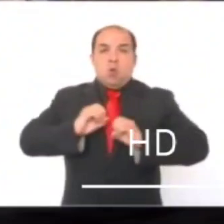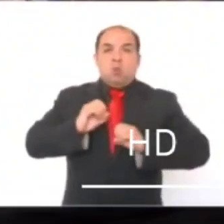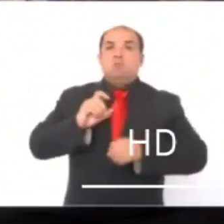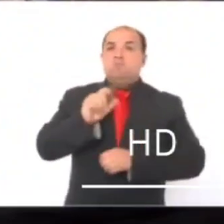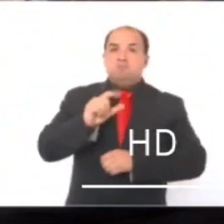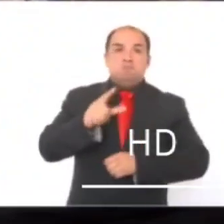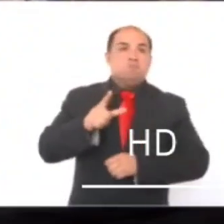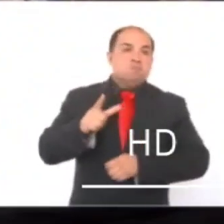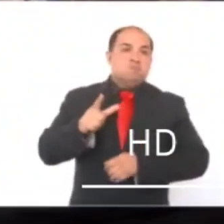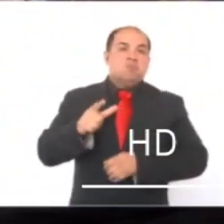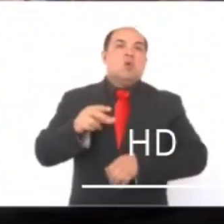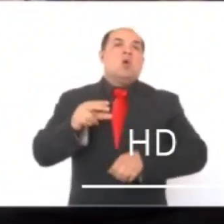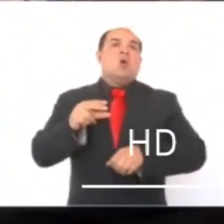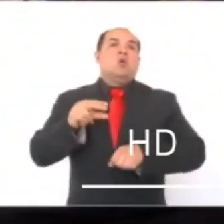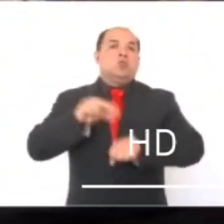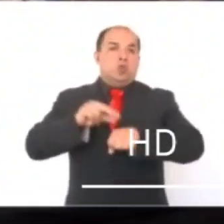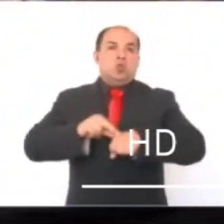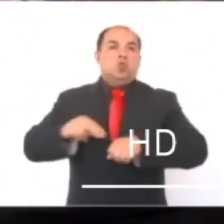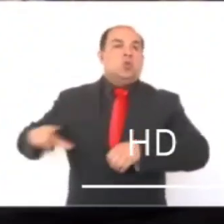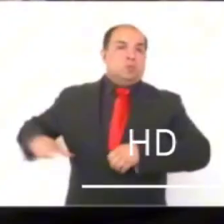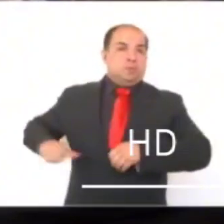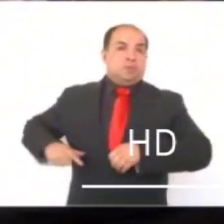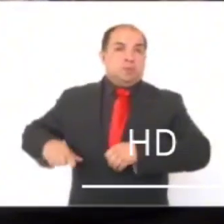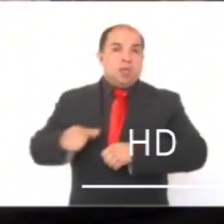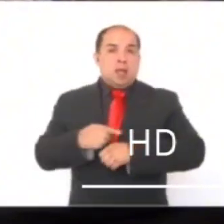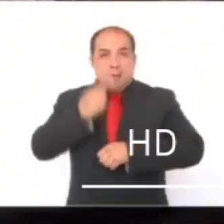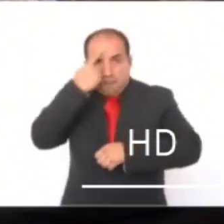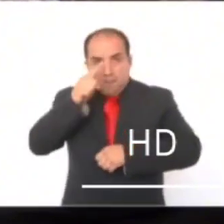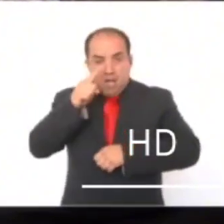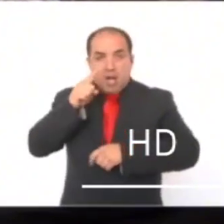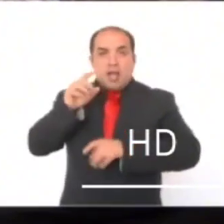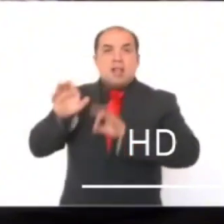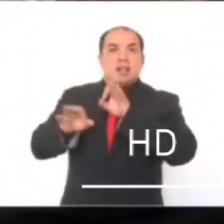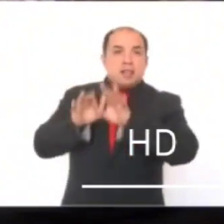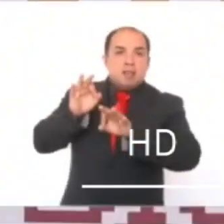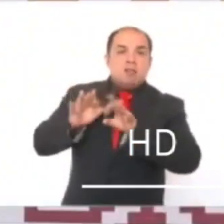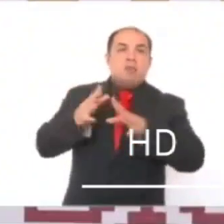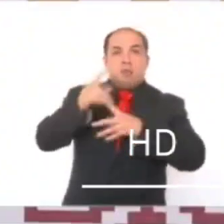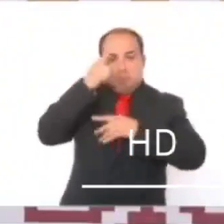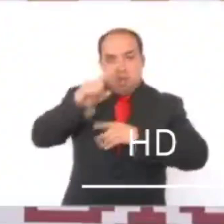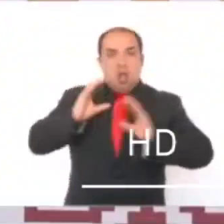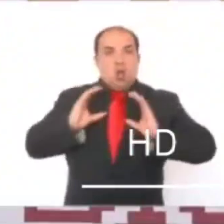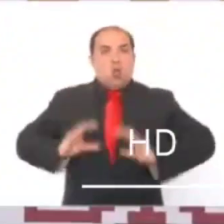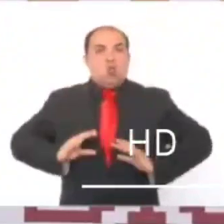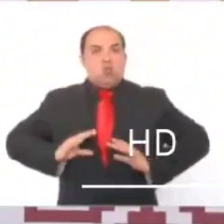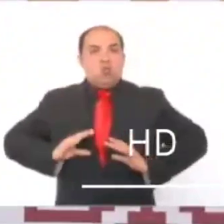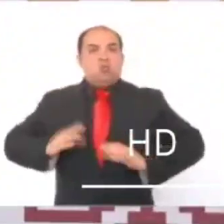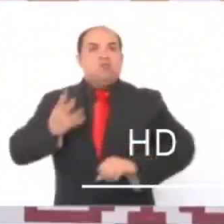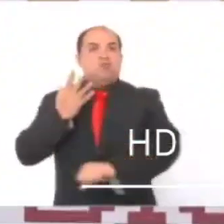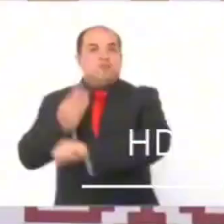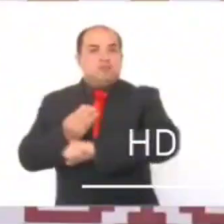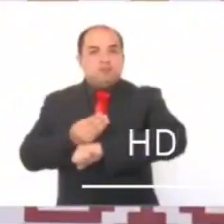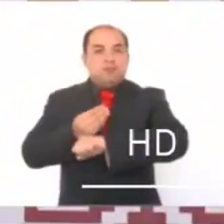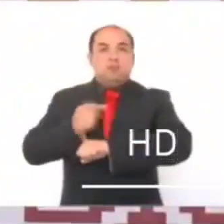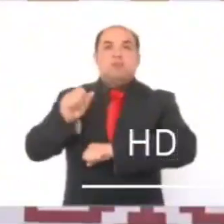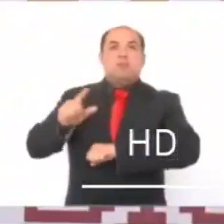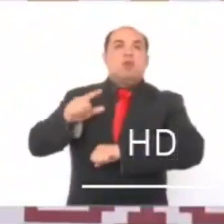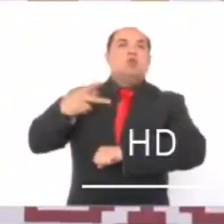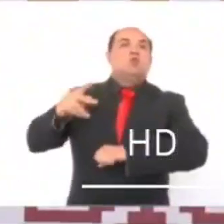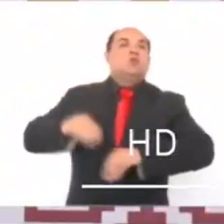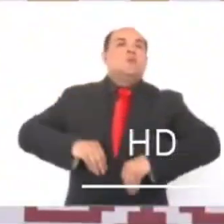públicas los tratamientos y operaciones para reconstruir su cuerpo y regenerar sus